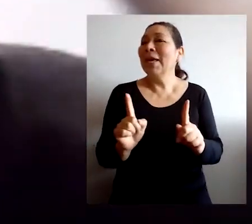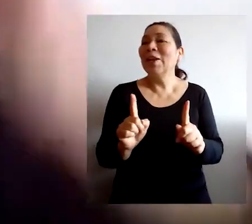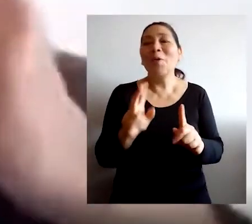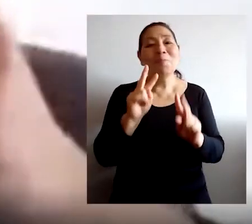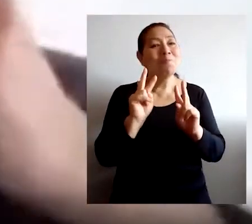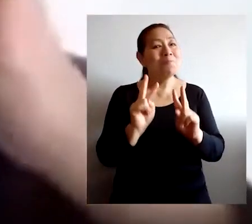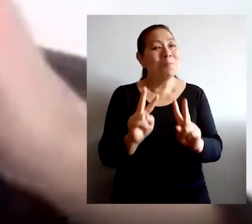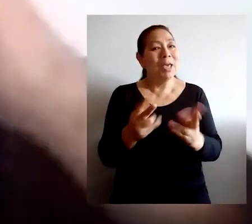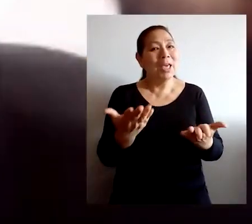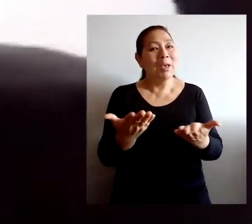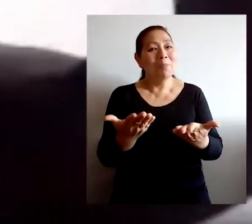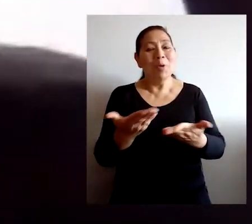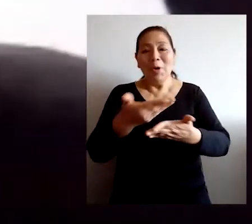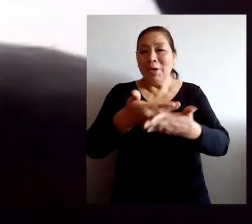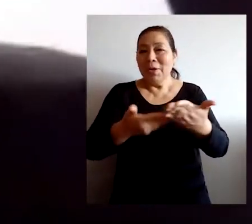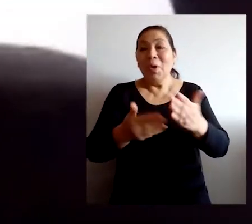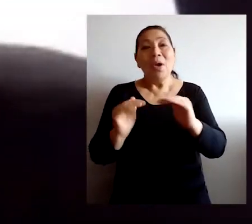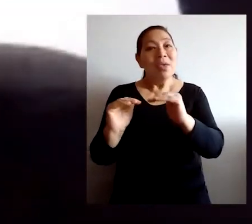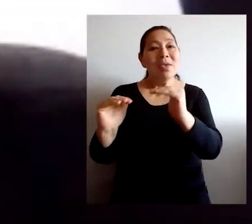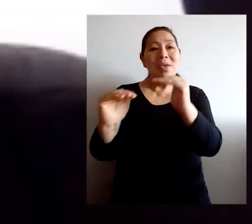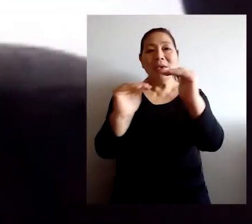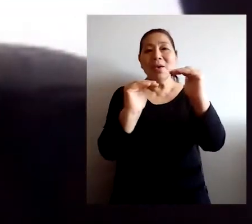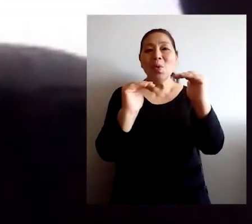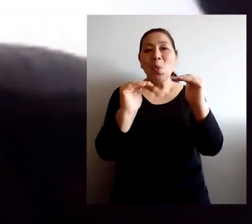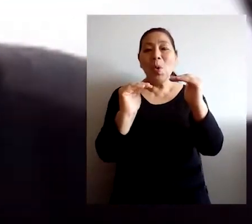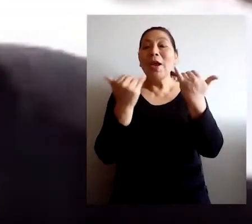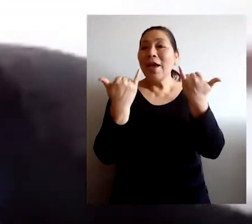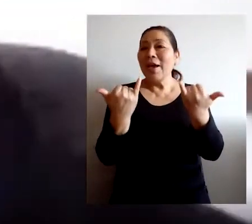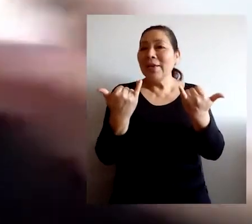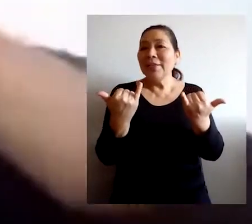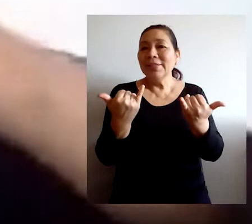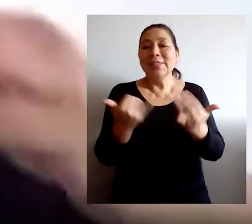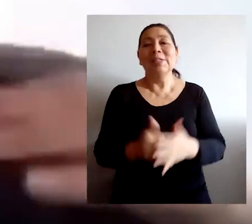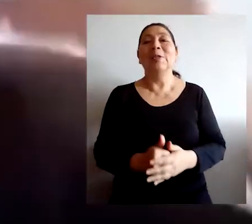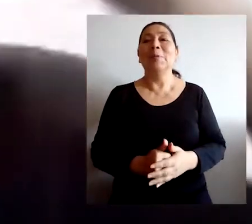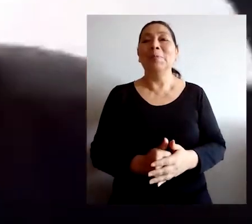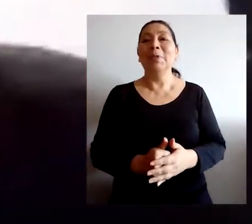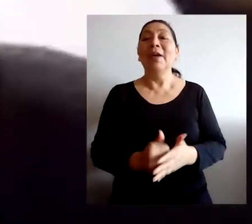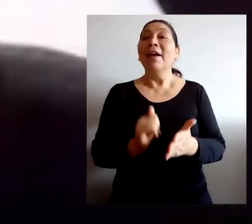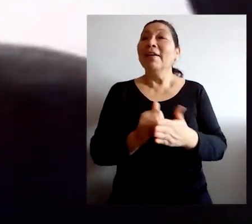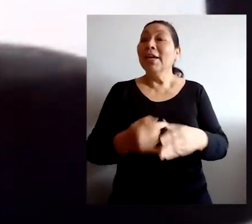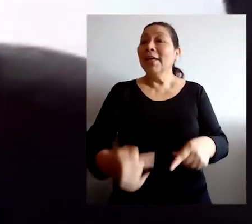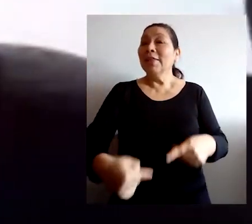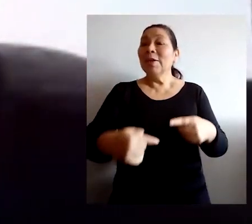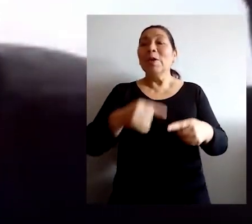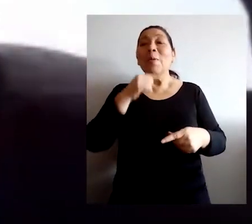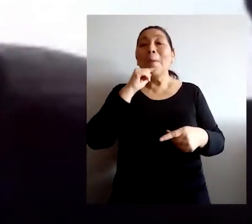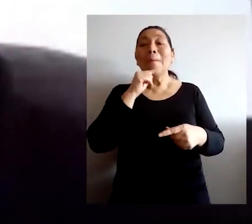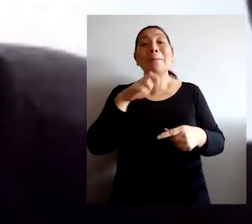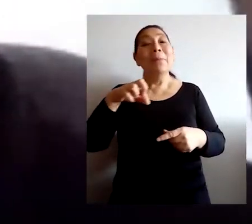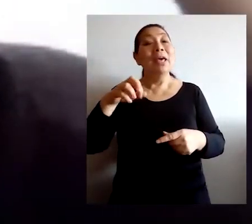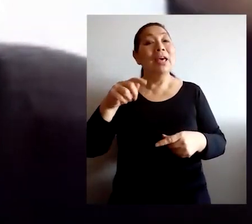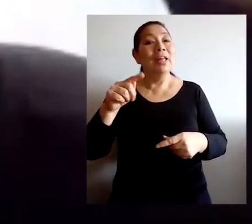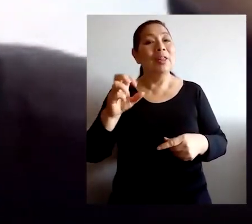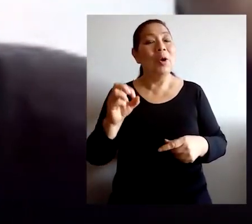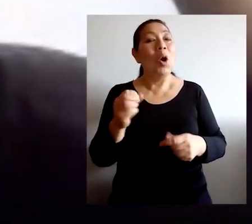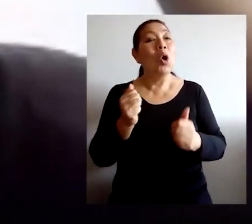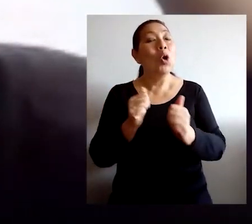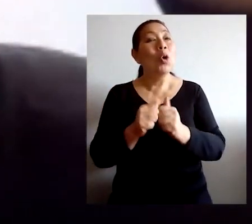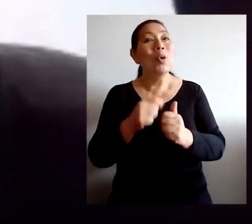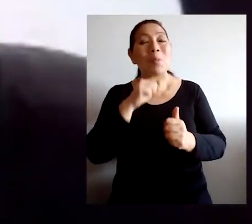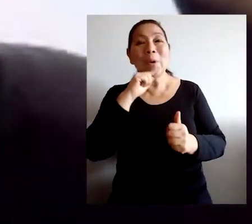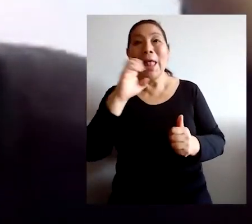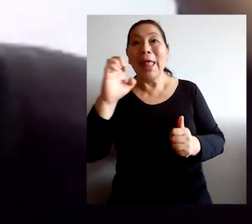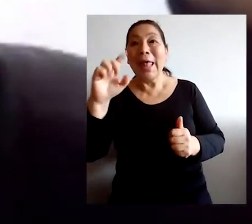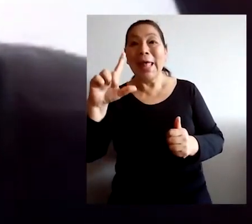embargo, vemos en escenarios paralelos a ese proceso ordinario que discutía la señora Petra Sarango con la